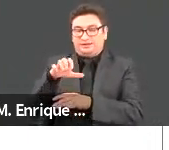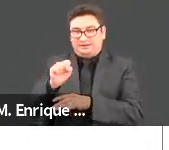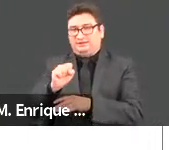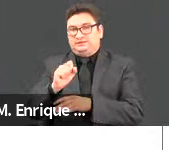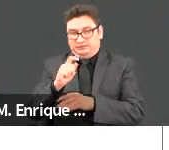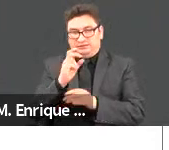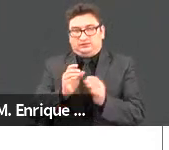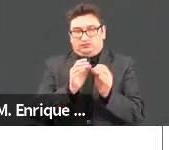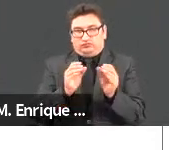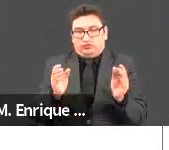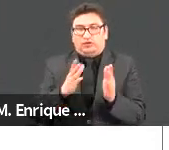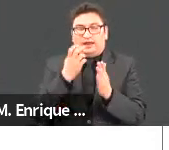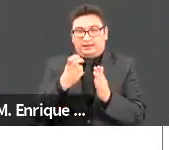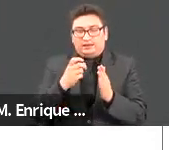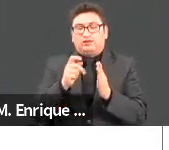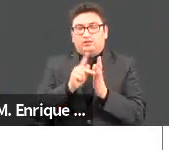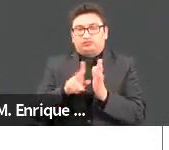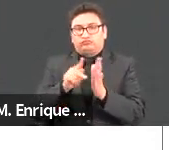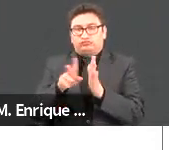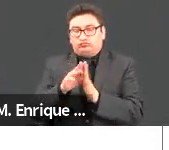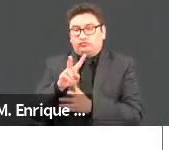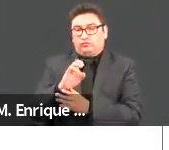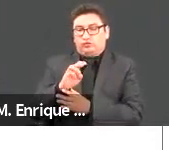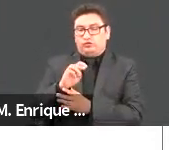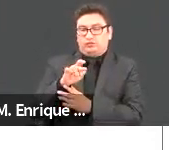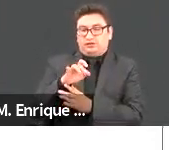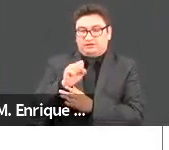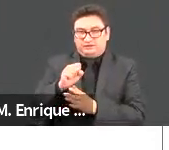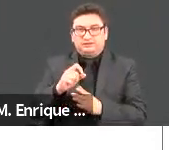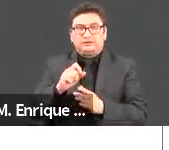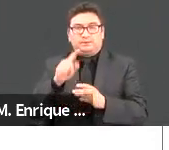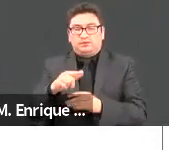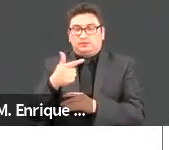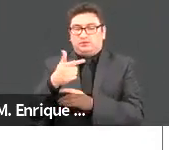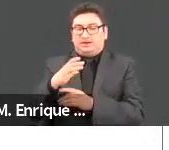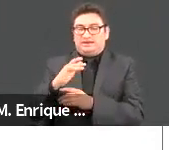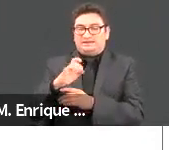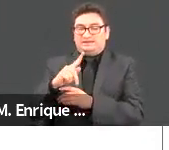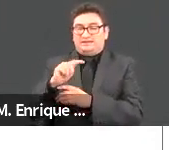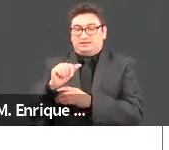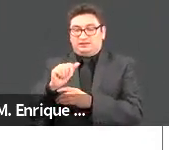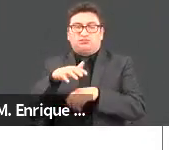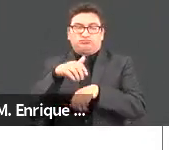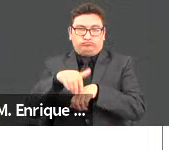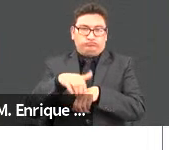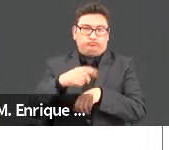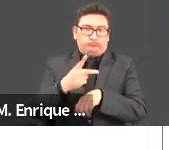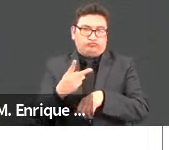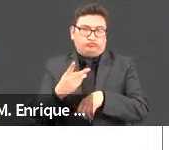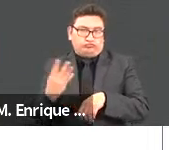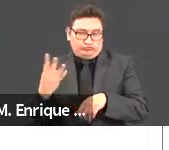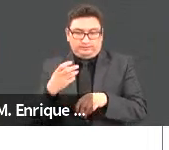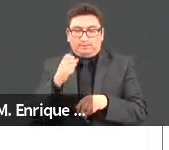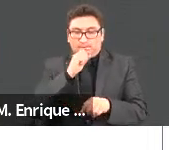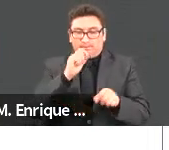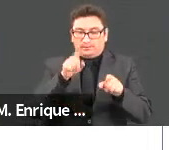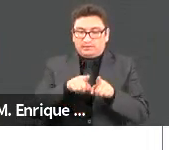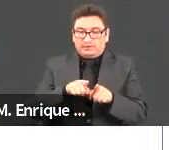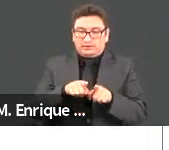el semanario se clasificaba en volúmenes y la Gaceta en números. También